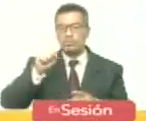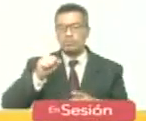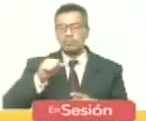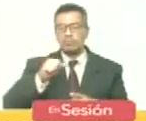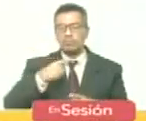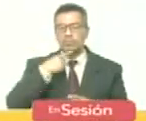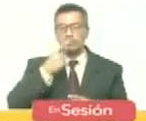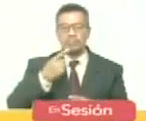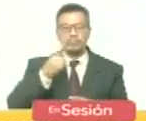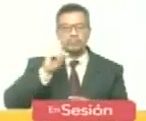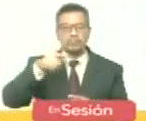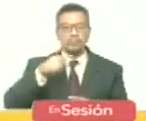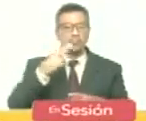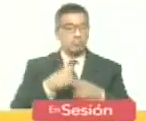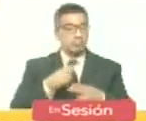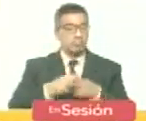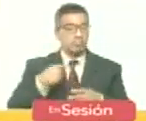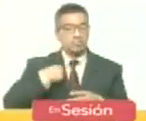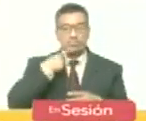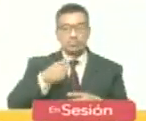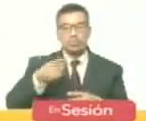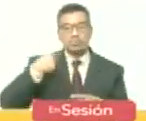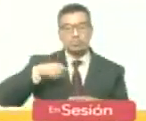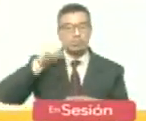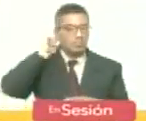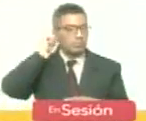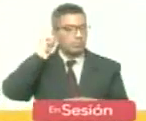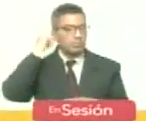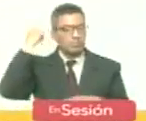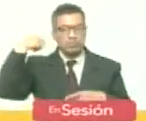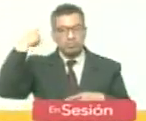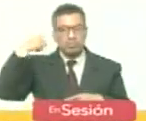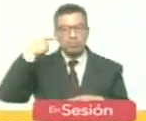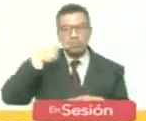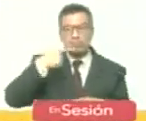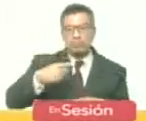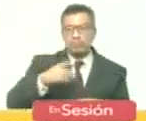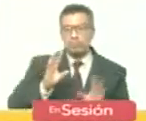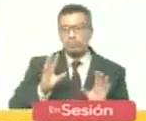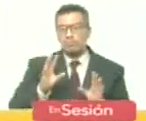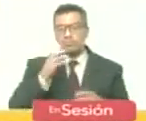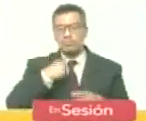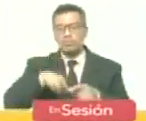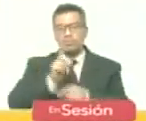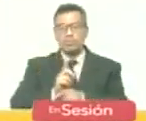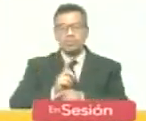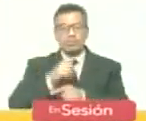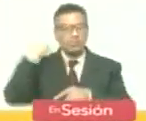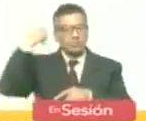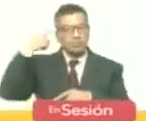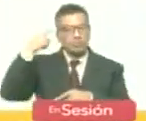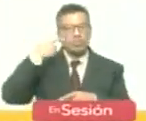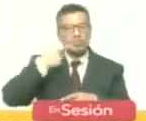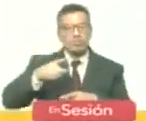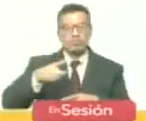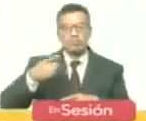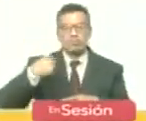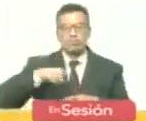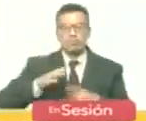E incluso es peligroso decir, no, pero es que ella tiene trastornos mentales. Los únicos trastornos mentales que